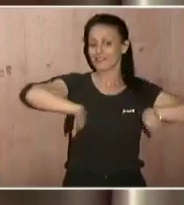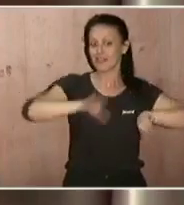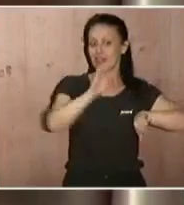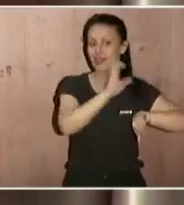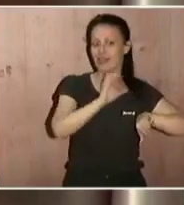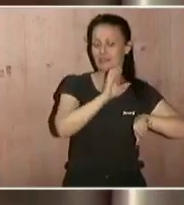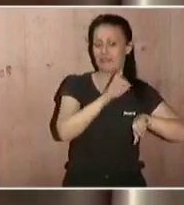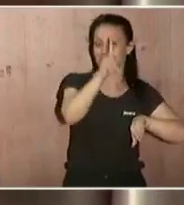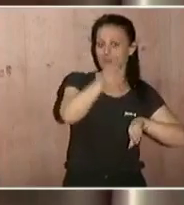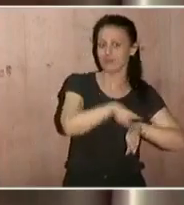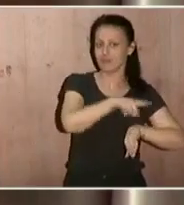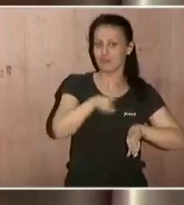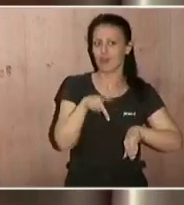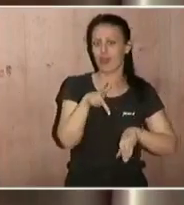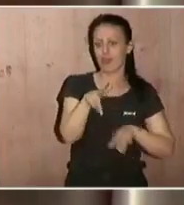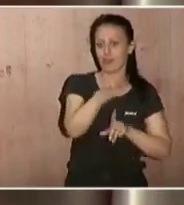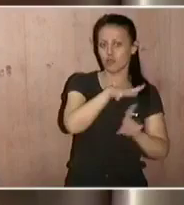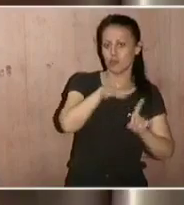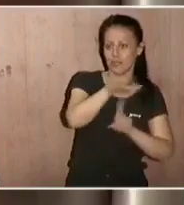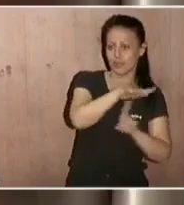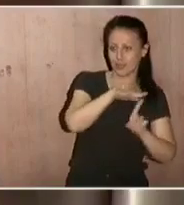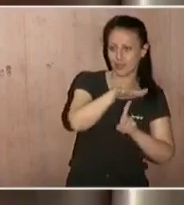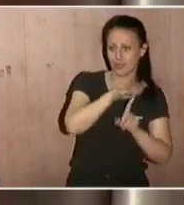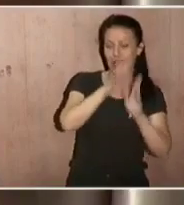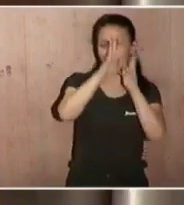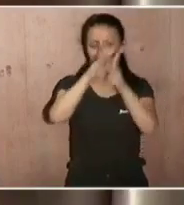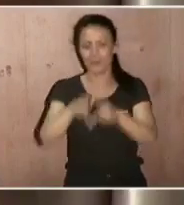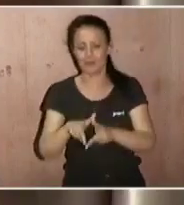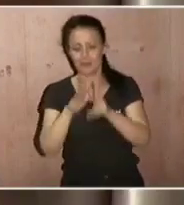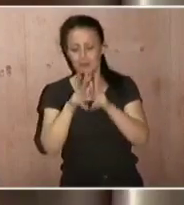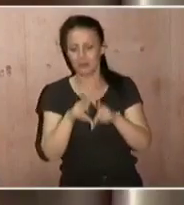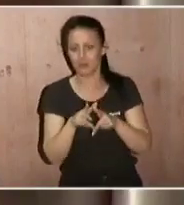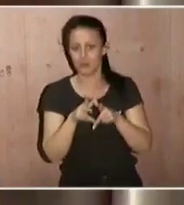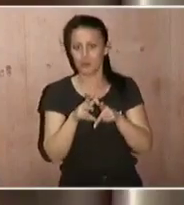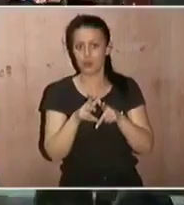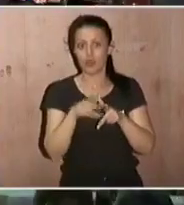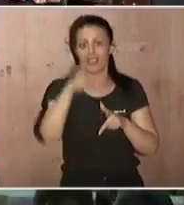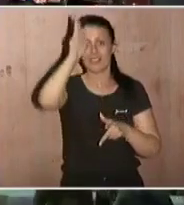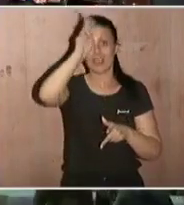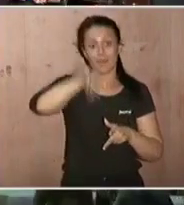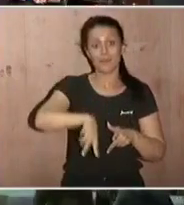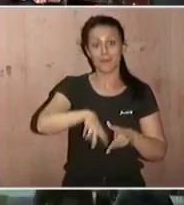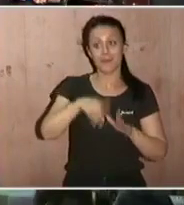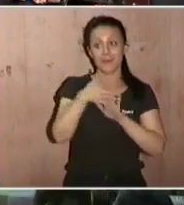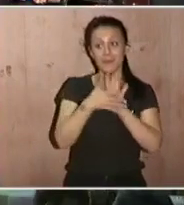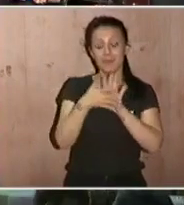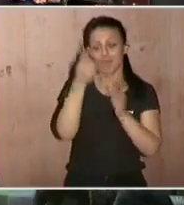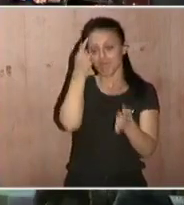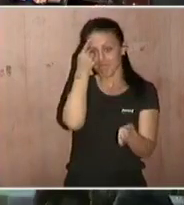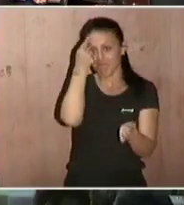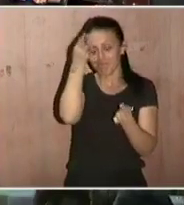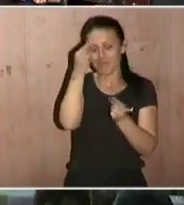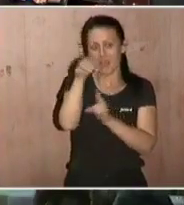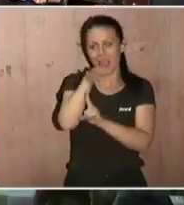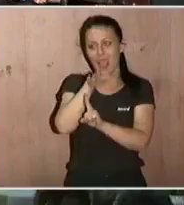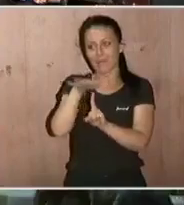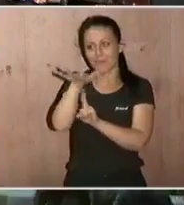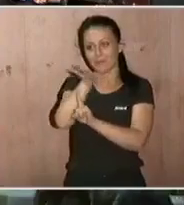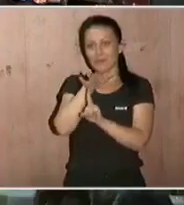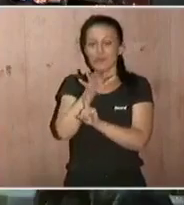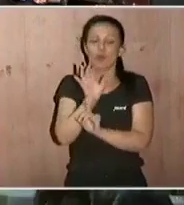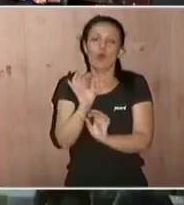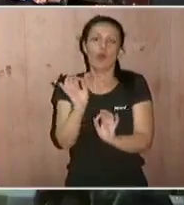no del derecho ambiental del derecho administrativo y el relativo al concepto estricto del ambiente o, si se